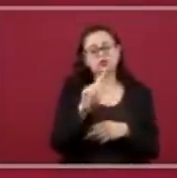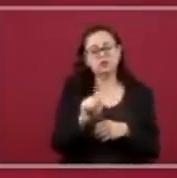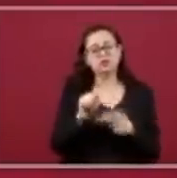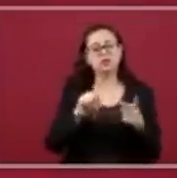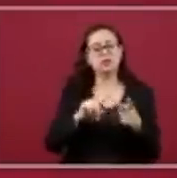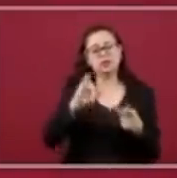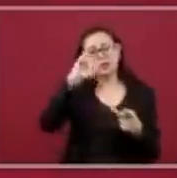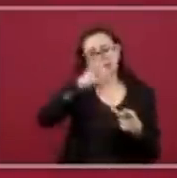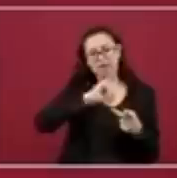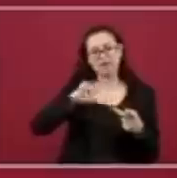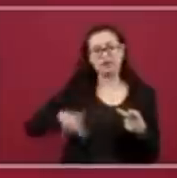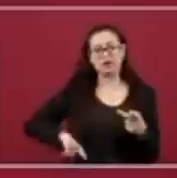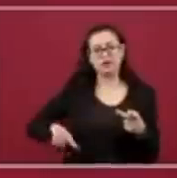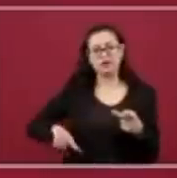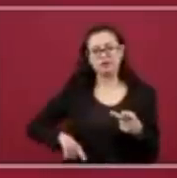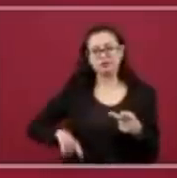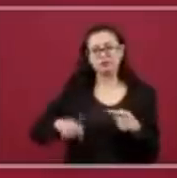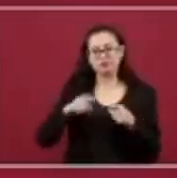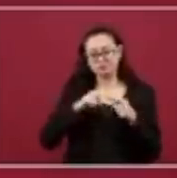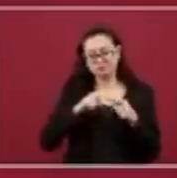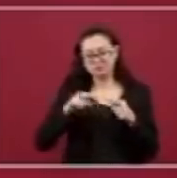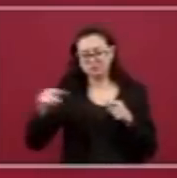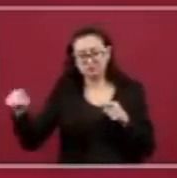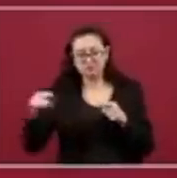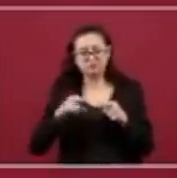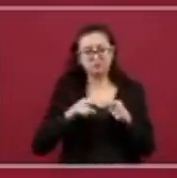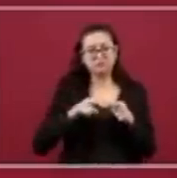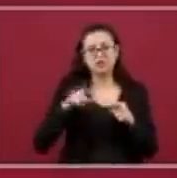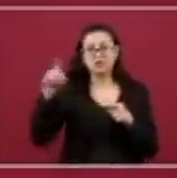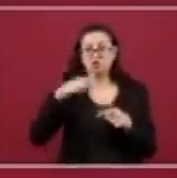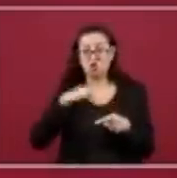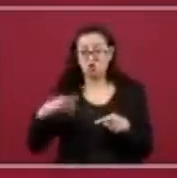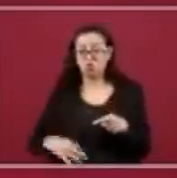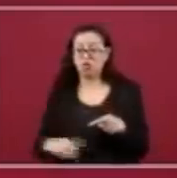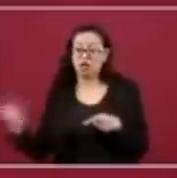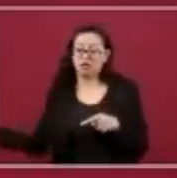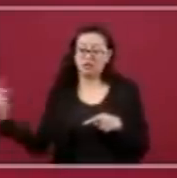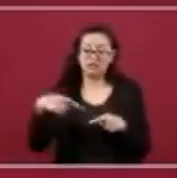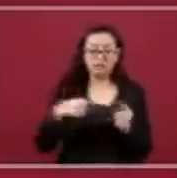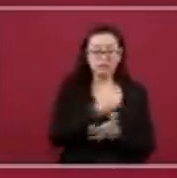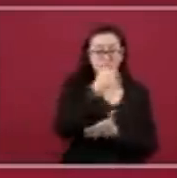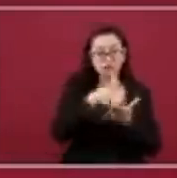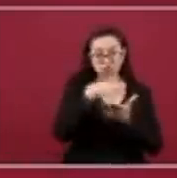porque hay un tramo que tiene que ver con la Ciudad de México,